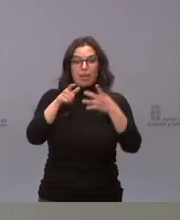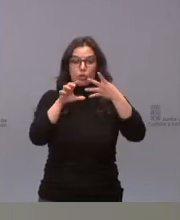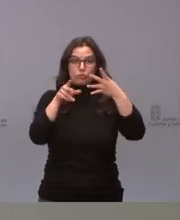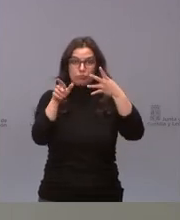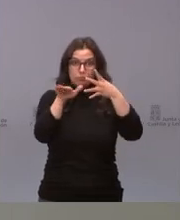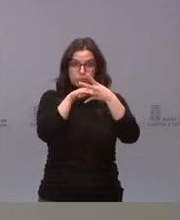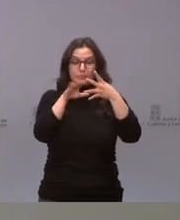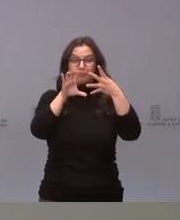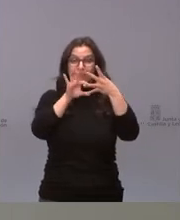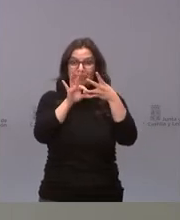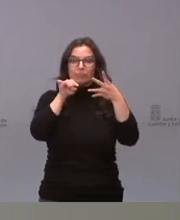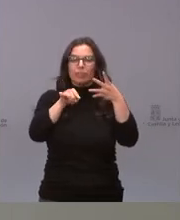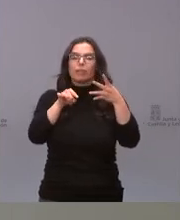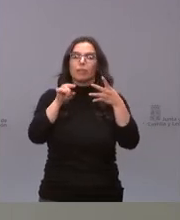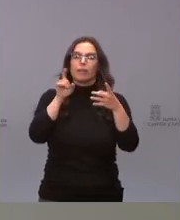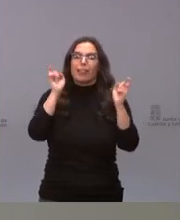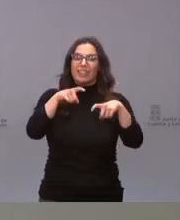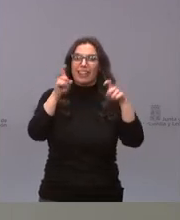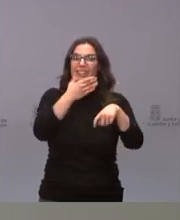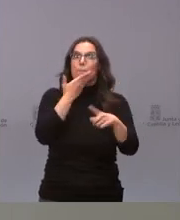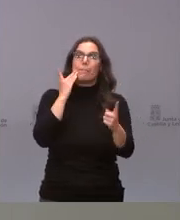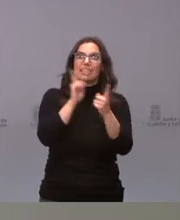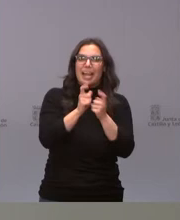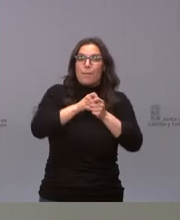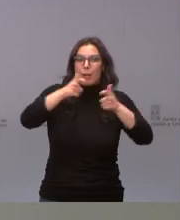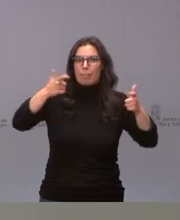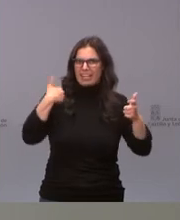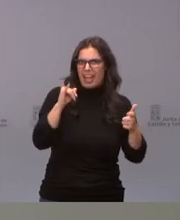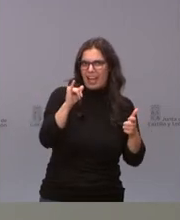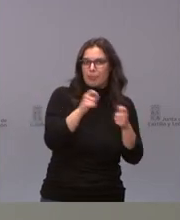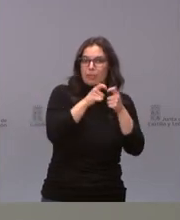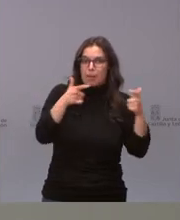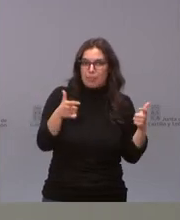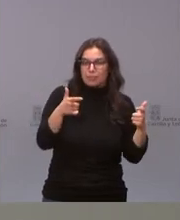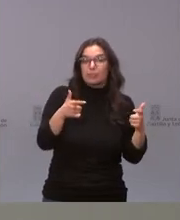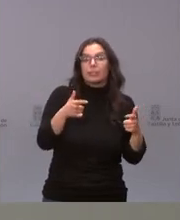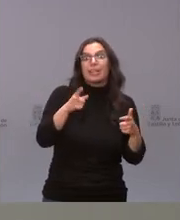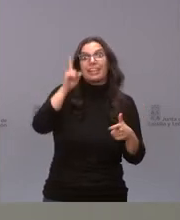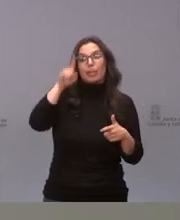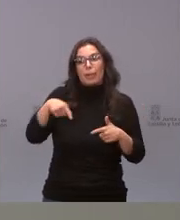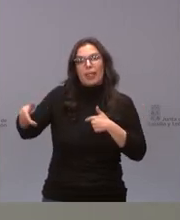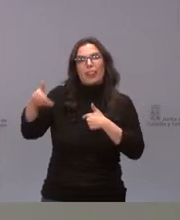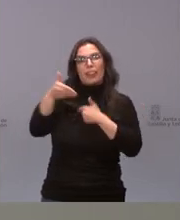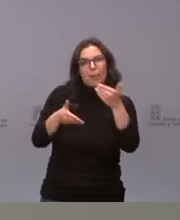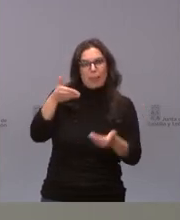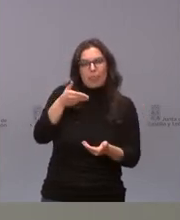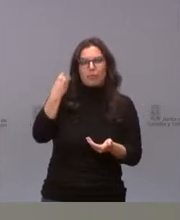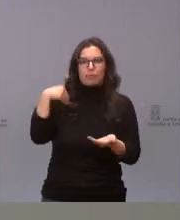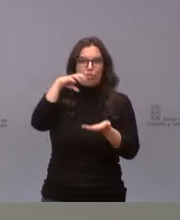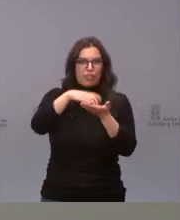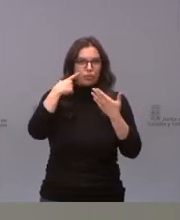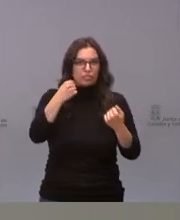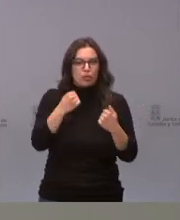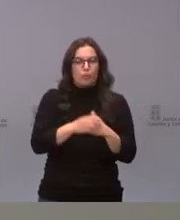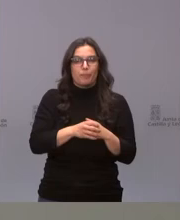aumentemos las consultas presenciales que ya existen y las ampliemos a las consultas presenciales a demanda en atención primaria. La